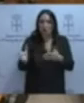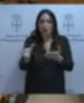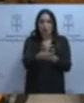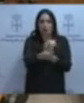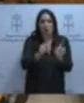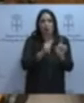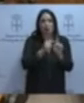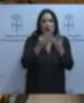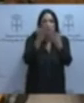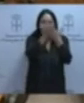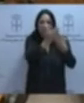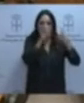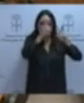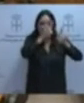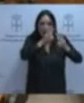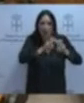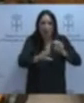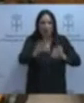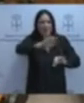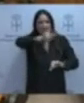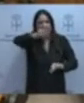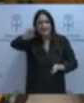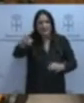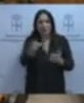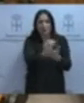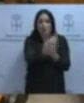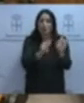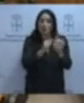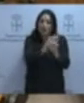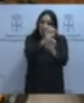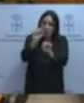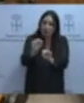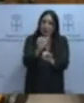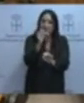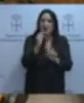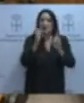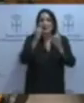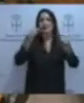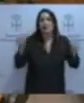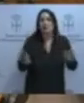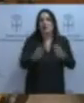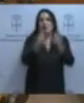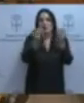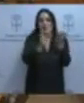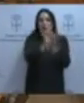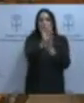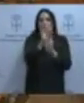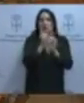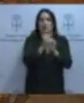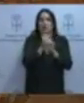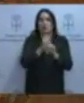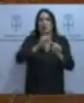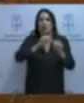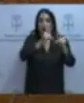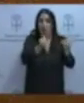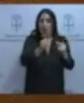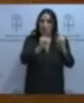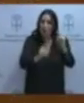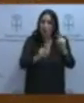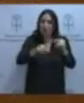todos los caminos posibles, no solo para defender, sino para ayudar a mejorar el servicio público de transportes en el concello de Mieres y en el resto de